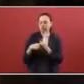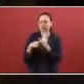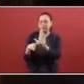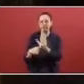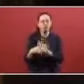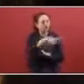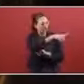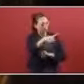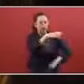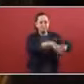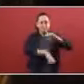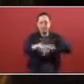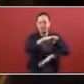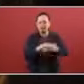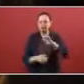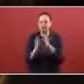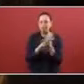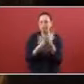entregados a estas empresas,